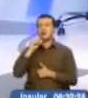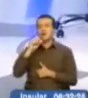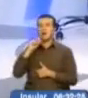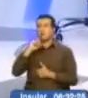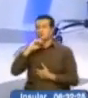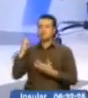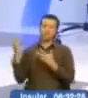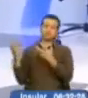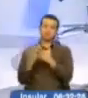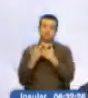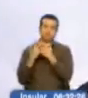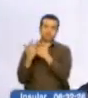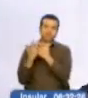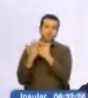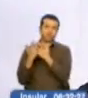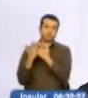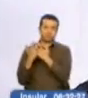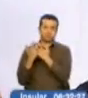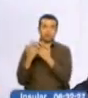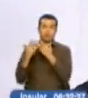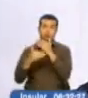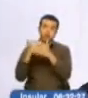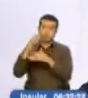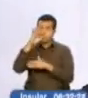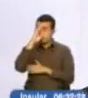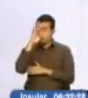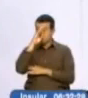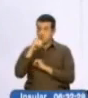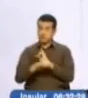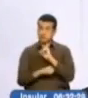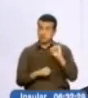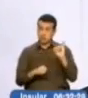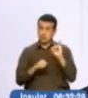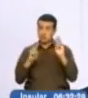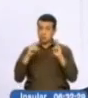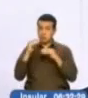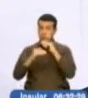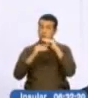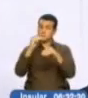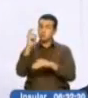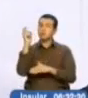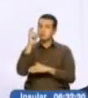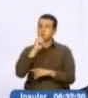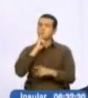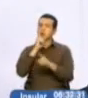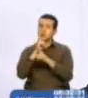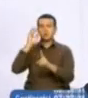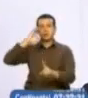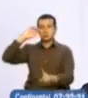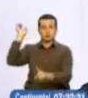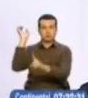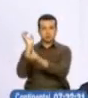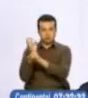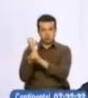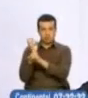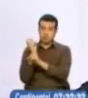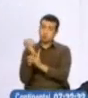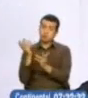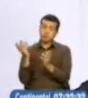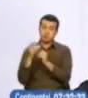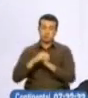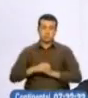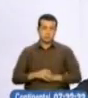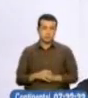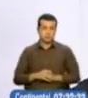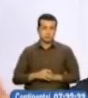¿no? Y este proceso de izquierda, si se quiere progresista, también necesita asumir una crítica en ese espacio.